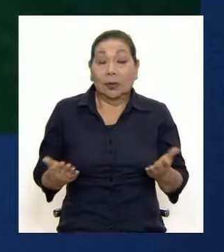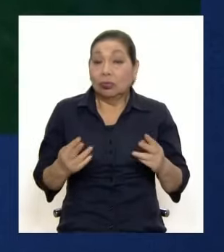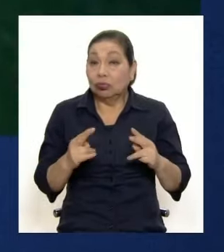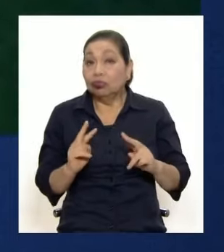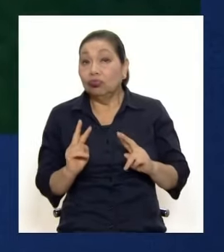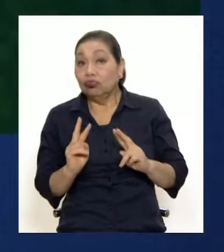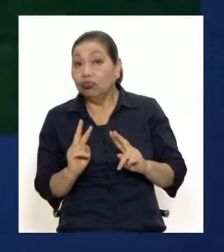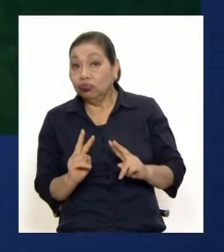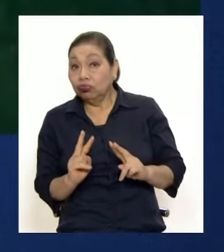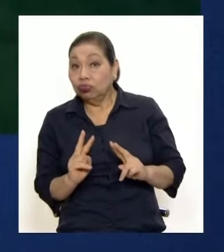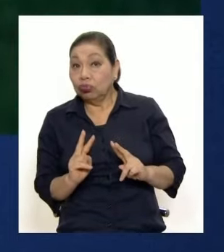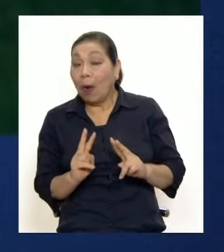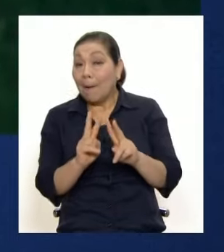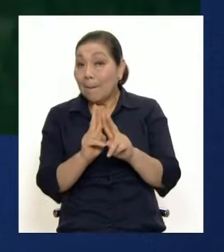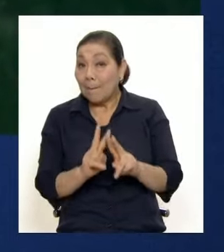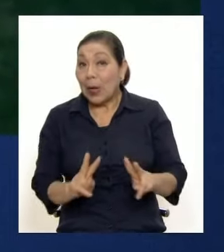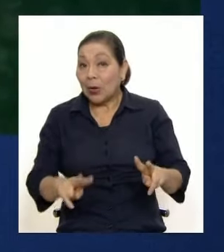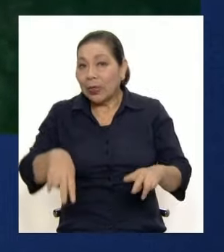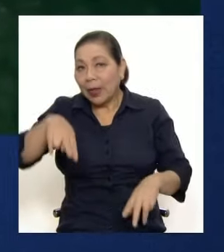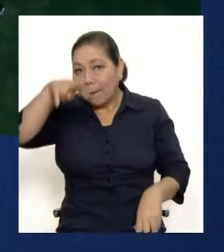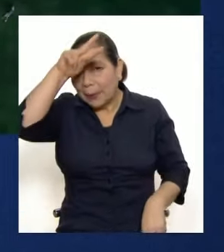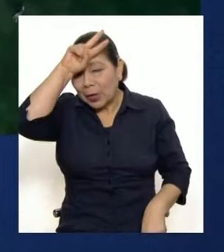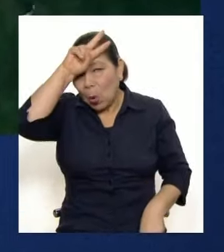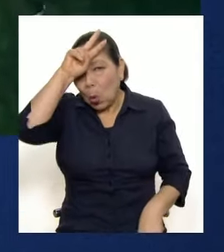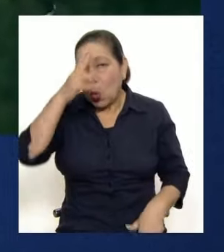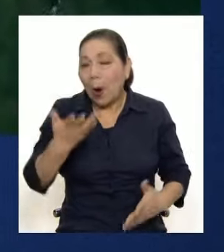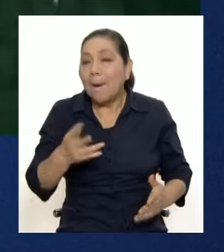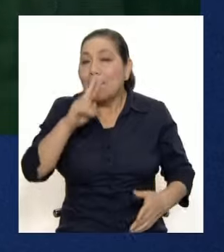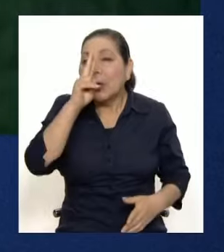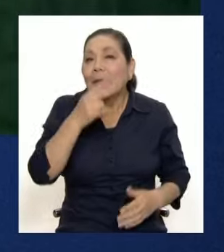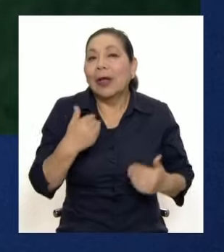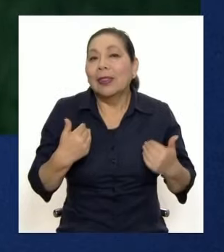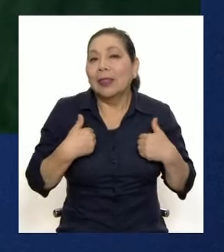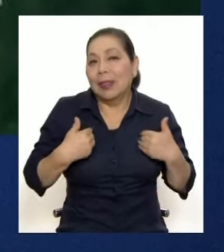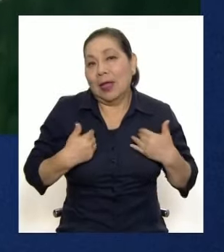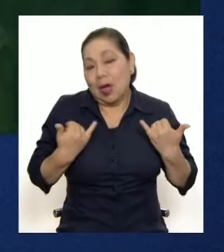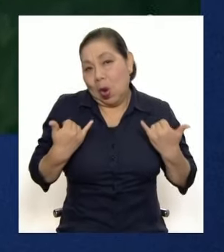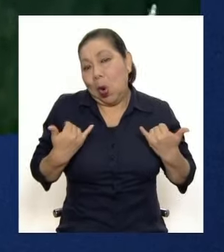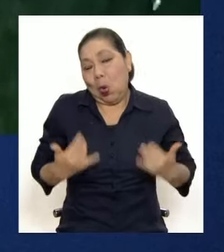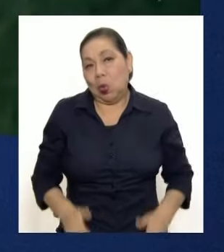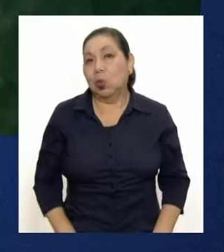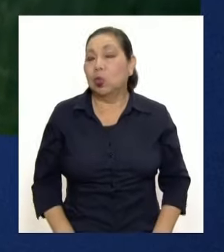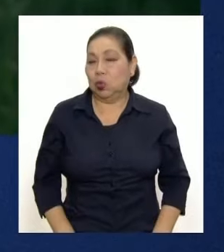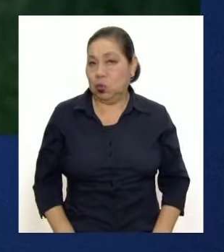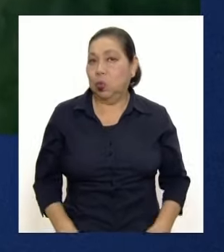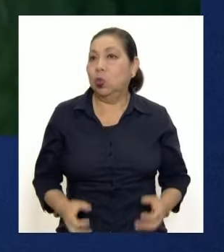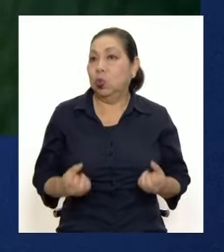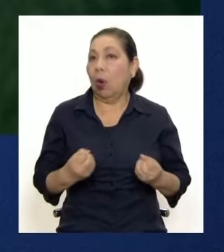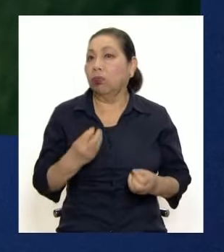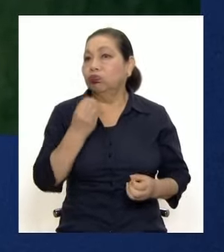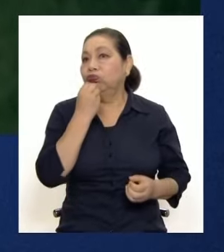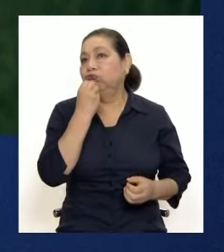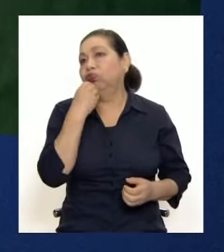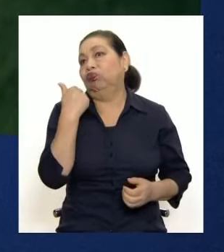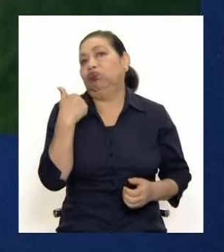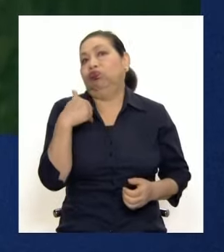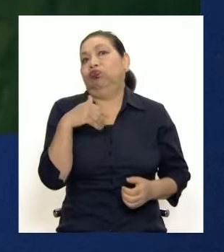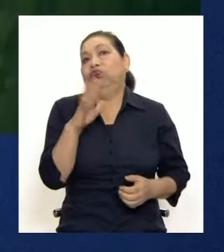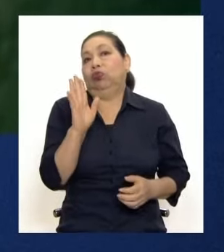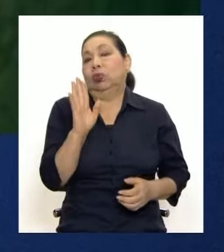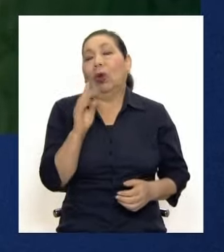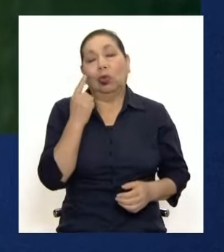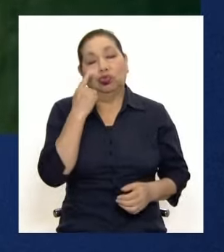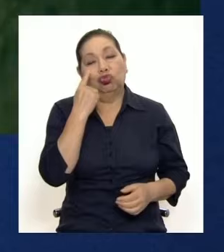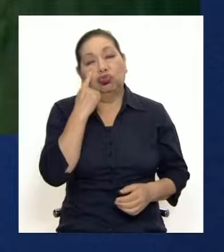levantando los valores peruanos El Perú tiene hoy día una gastronomía